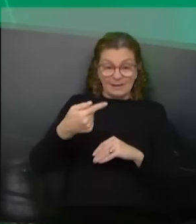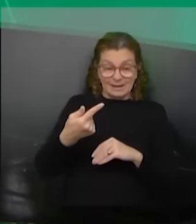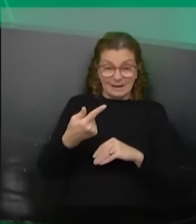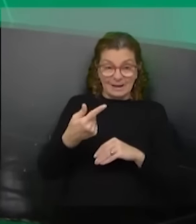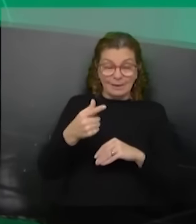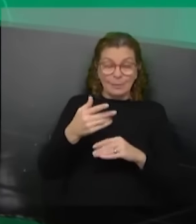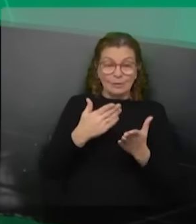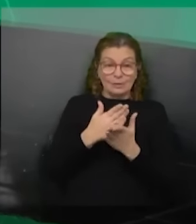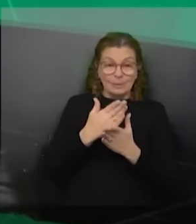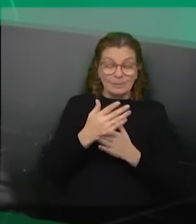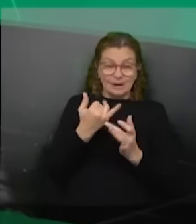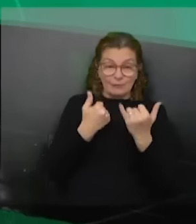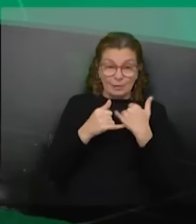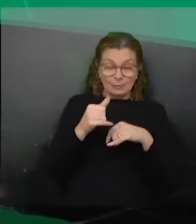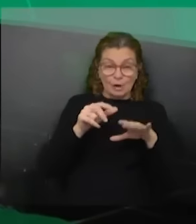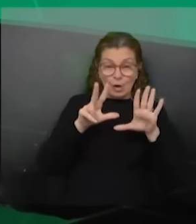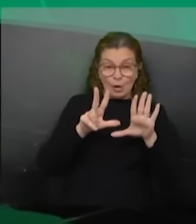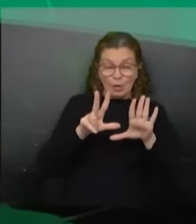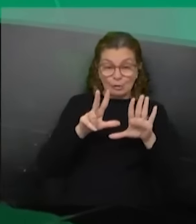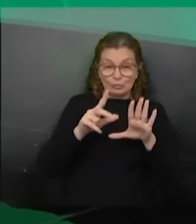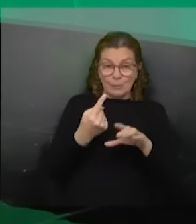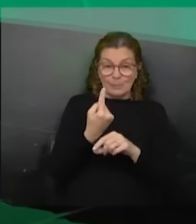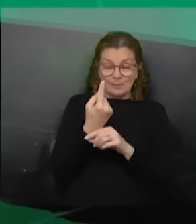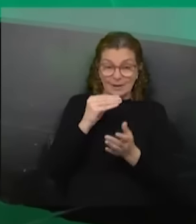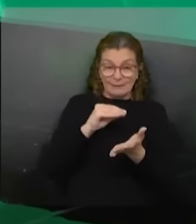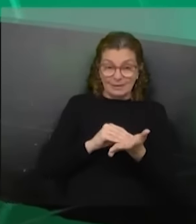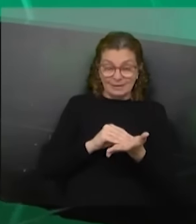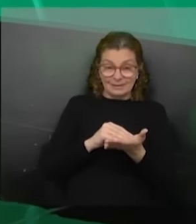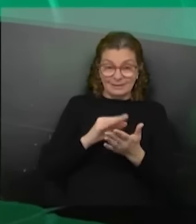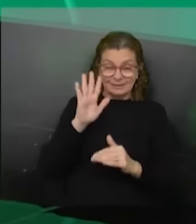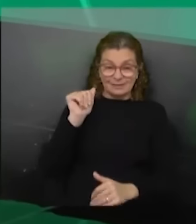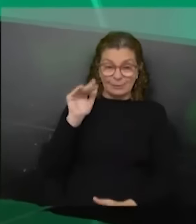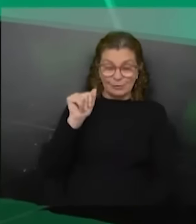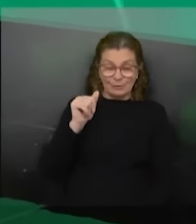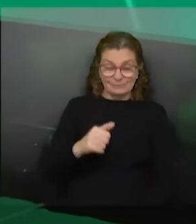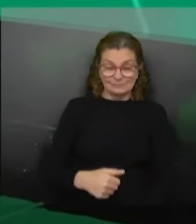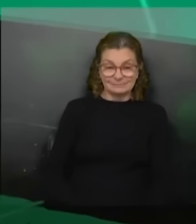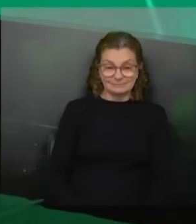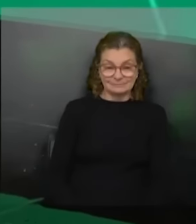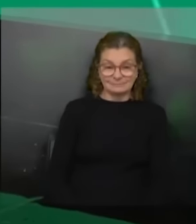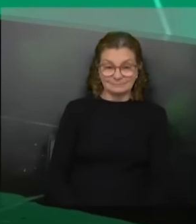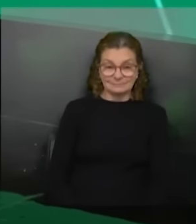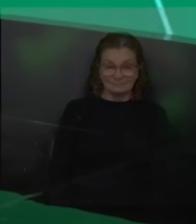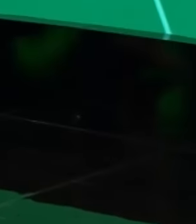tempranito como siempre la información 8 de la mañana en la primera edición de mbd noticias que pasen bien Buenas